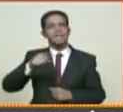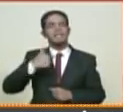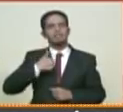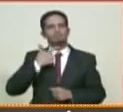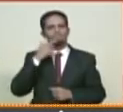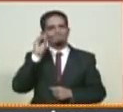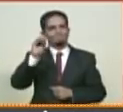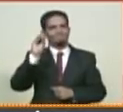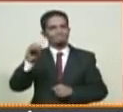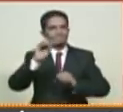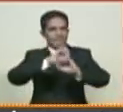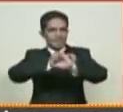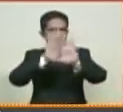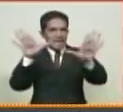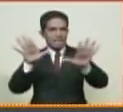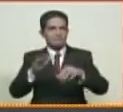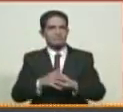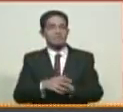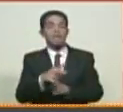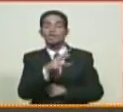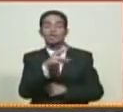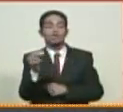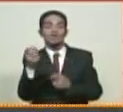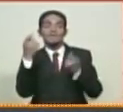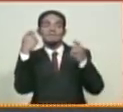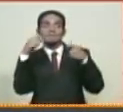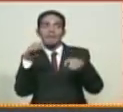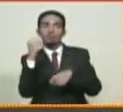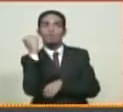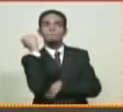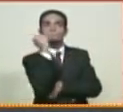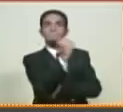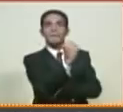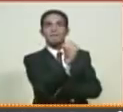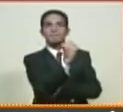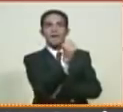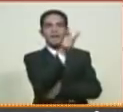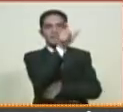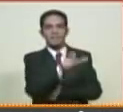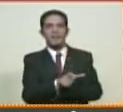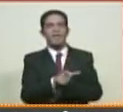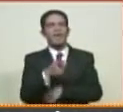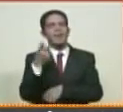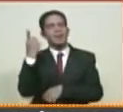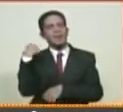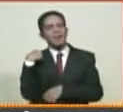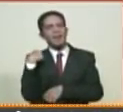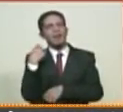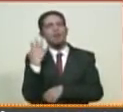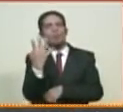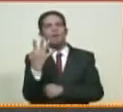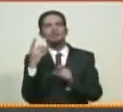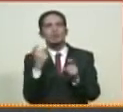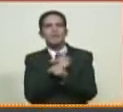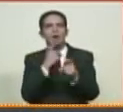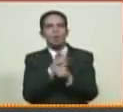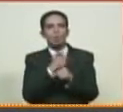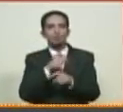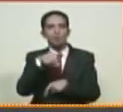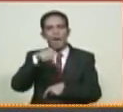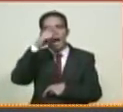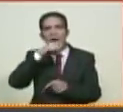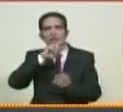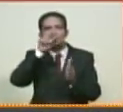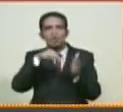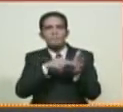aclaratoria. Miren, no fue un intento de magnicidio el que se perpetró el pasado 4 de agosto de este año